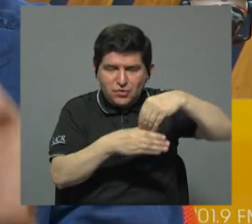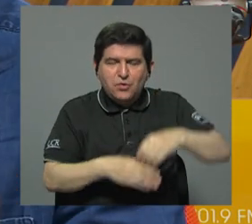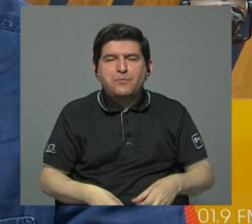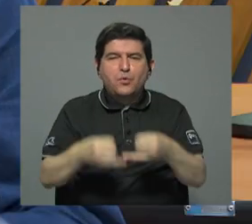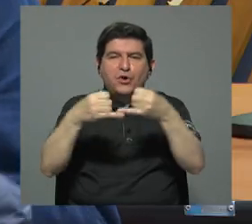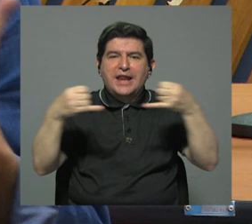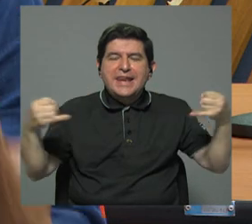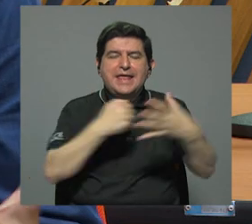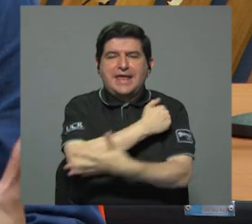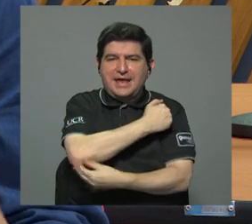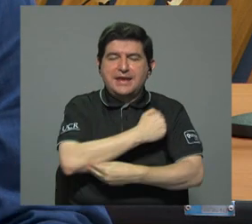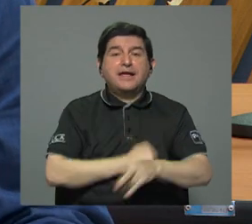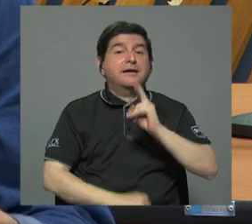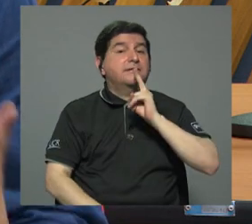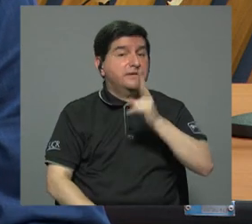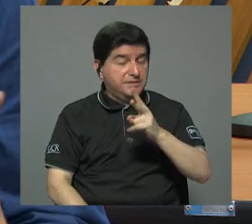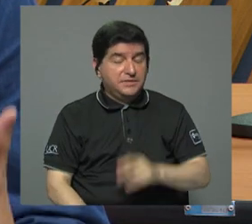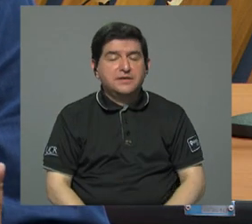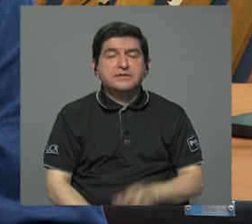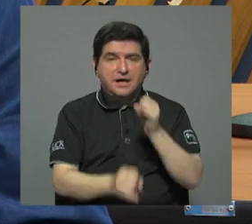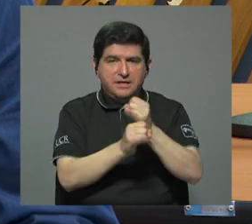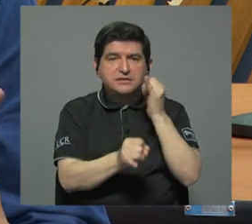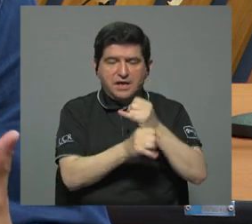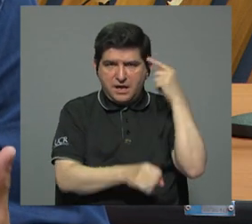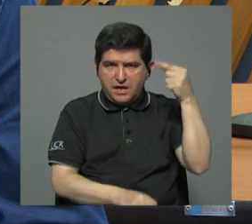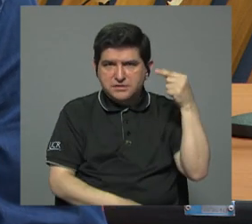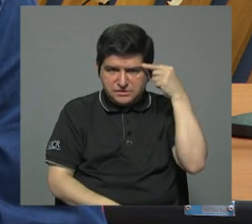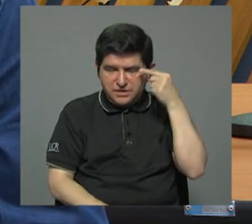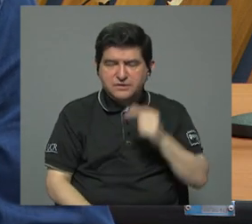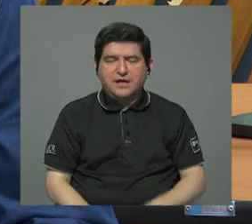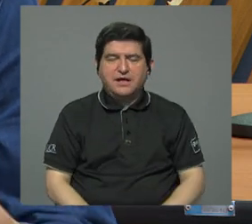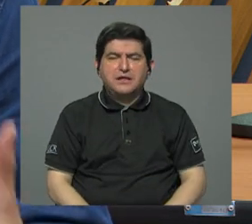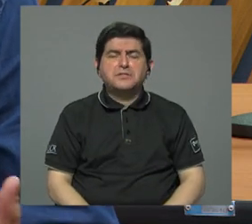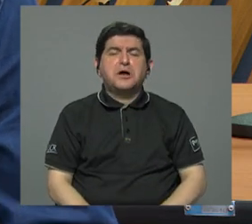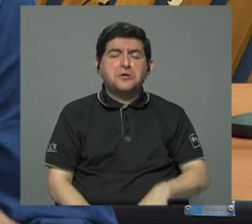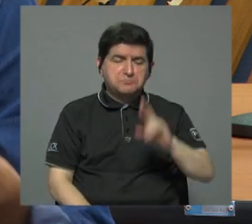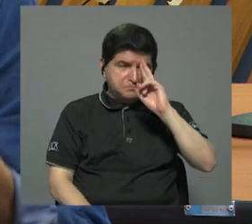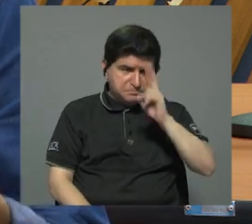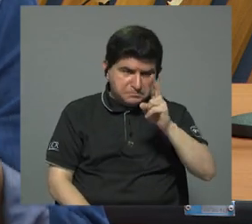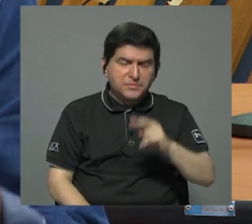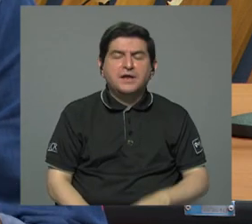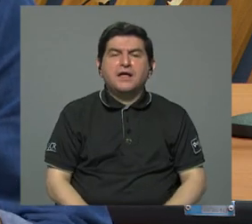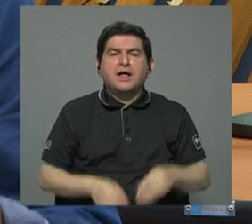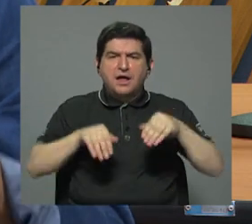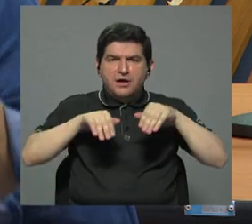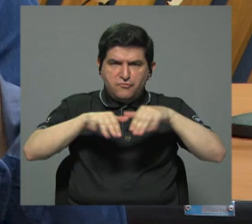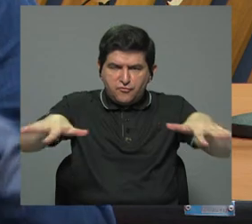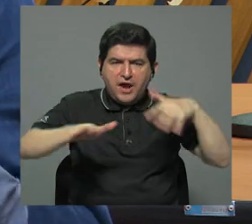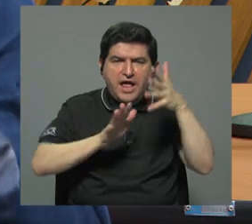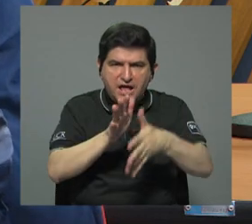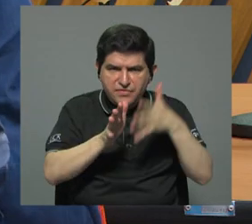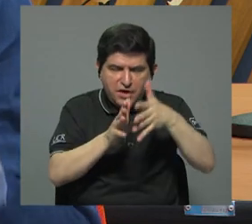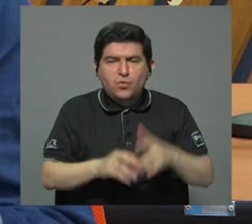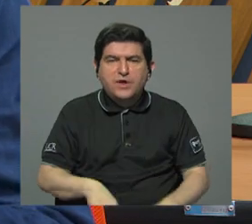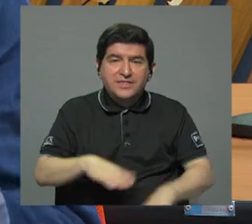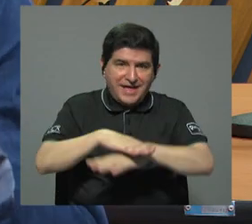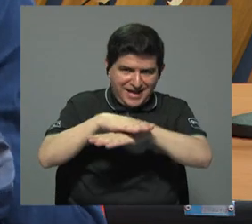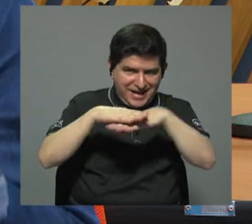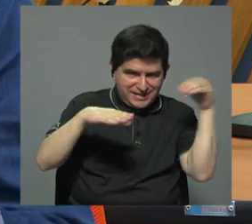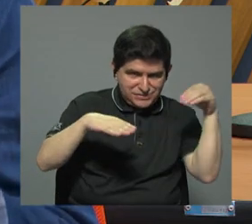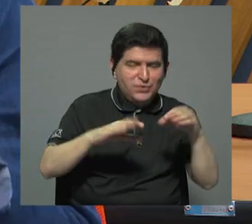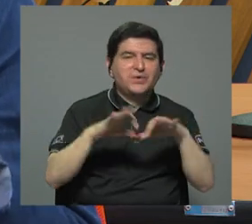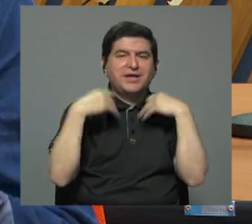de pobreza. Es cierto que entidades estatales y el propio gobierno reconocieron que la red de cuido estaba excluyendo